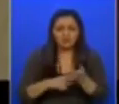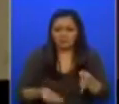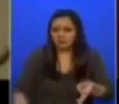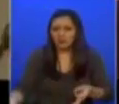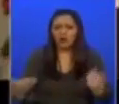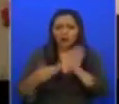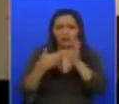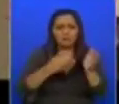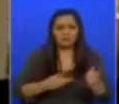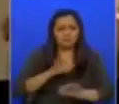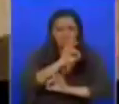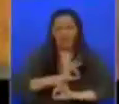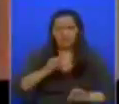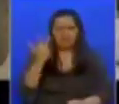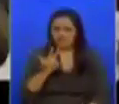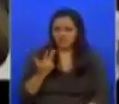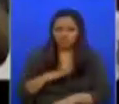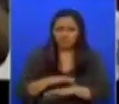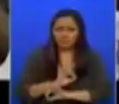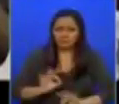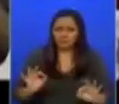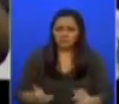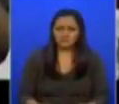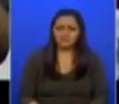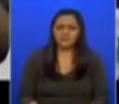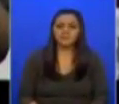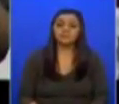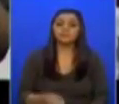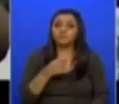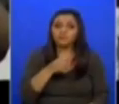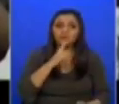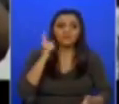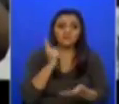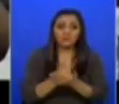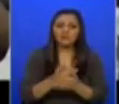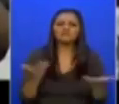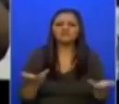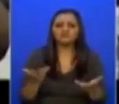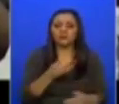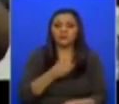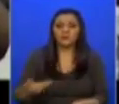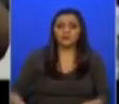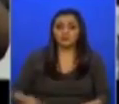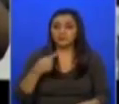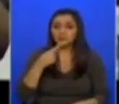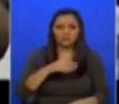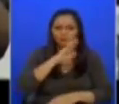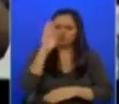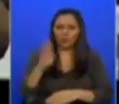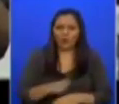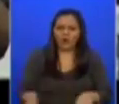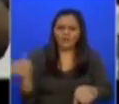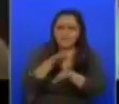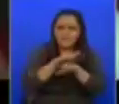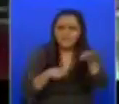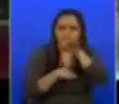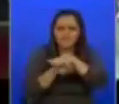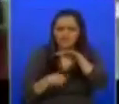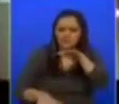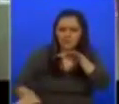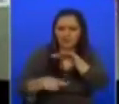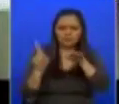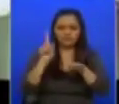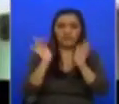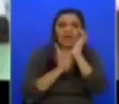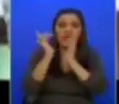comunicado con el Pasquín. En estricta verdad, el presidente nunca ofreció hacer el relleno. En